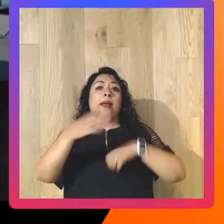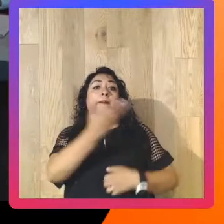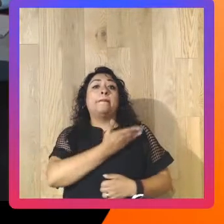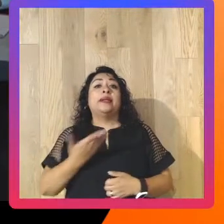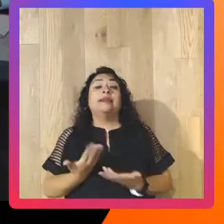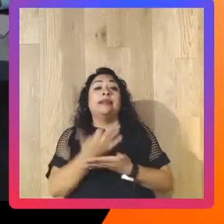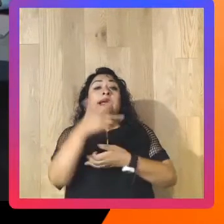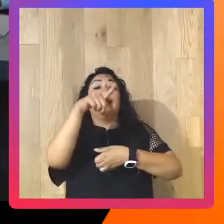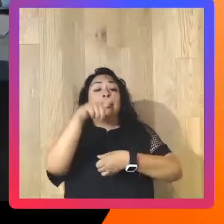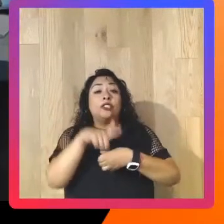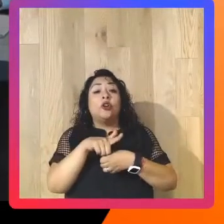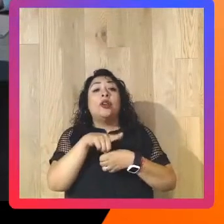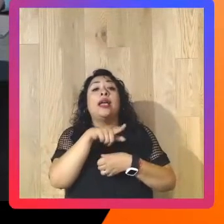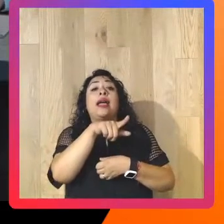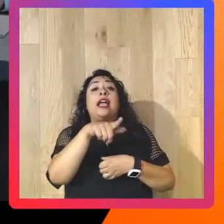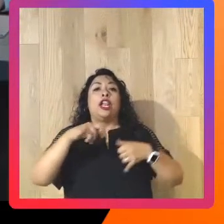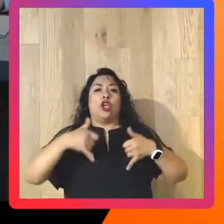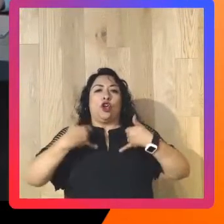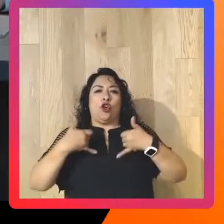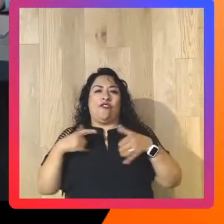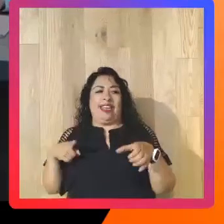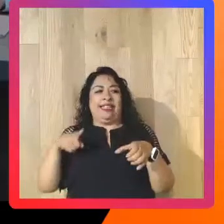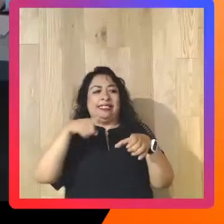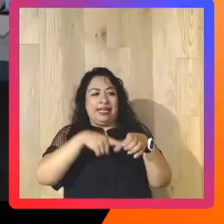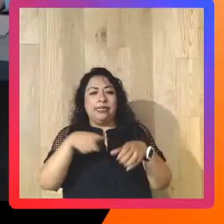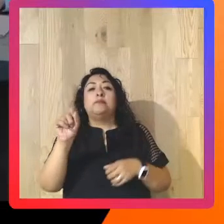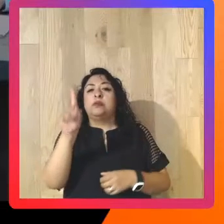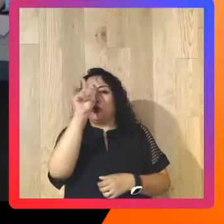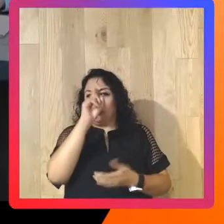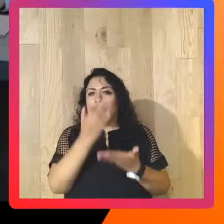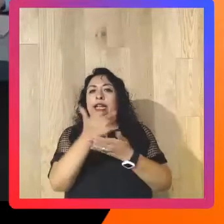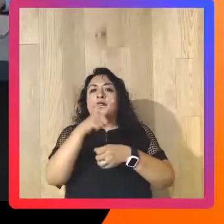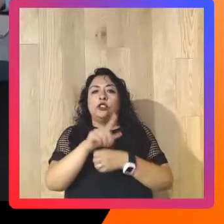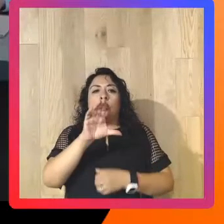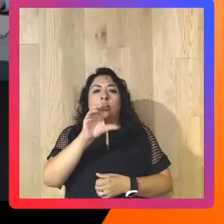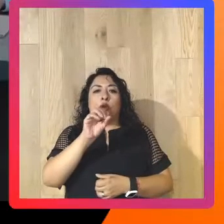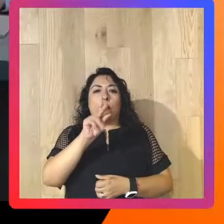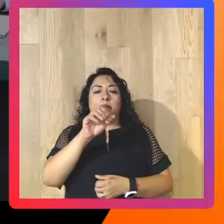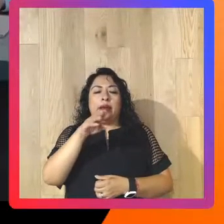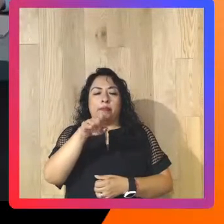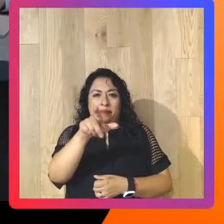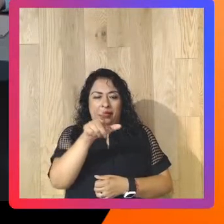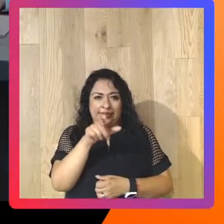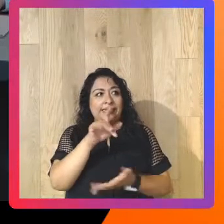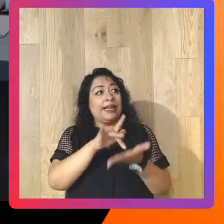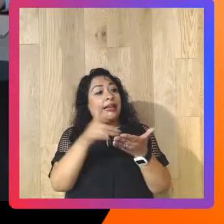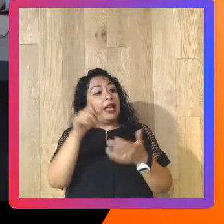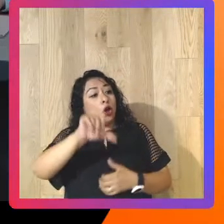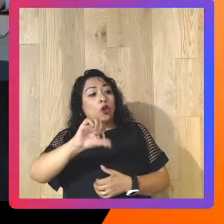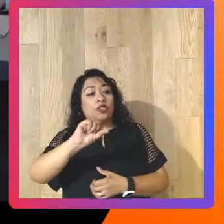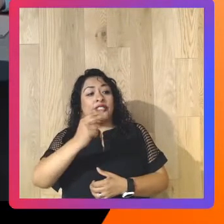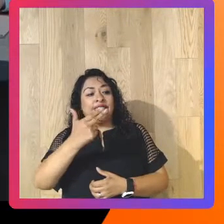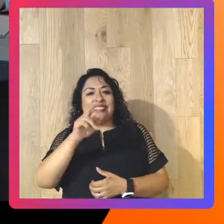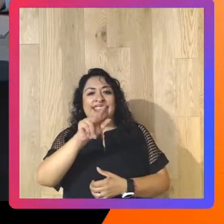presidenta nacional de Jóvenes Aliarse y consejera nacional de Coparmex. Gracias. Hoy Charcy